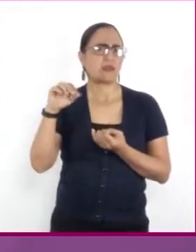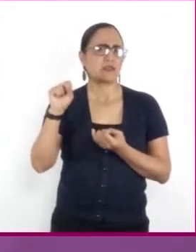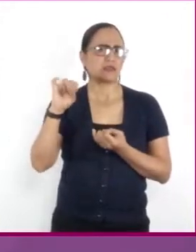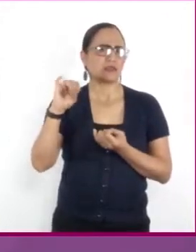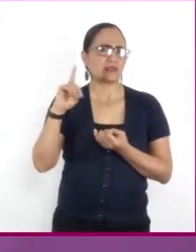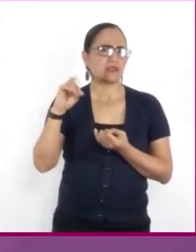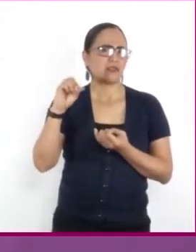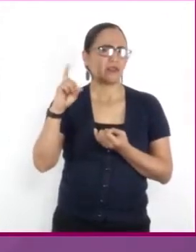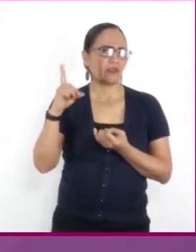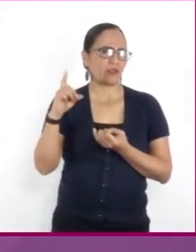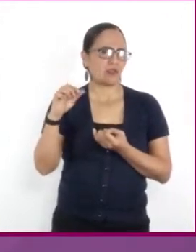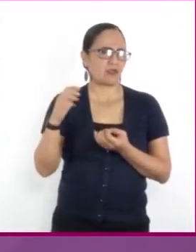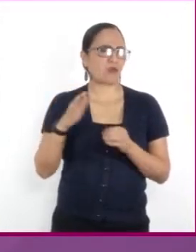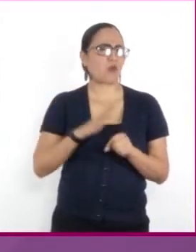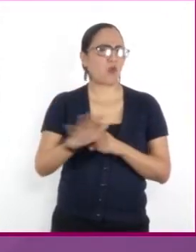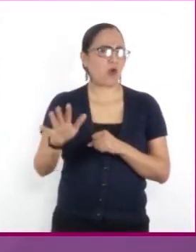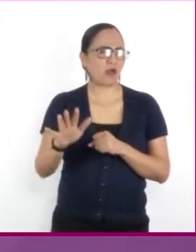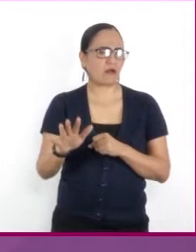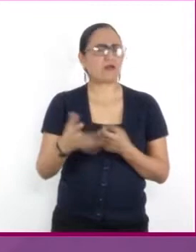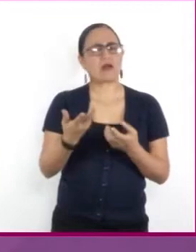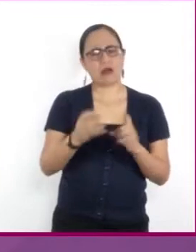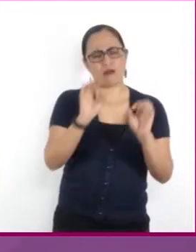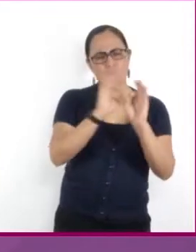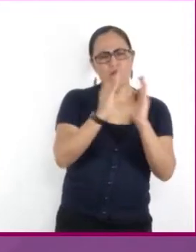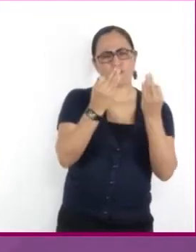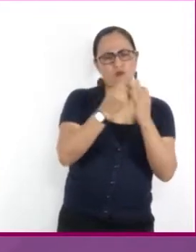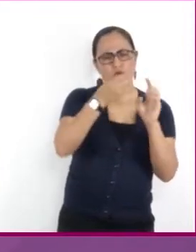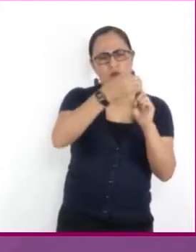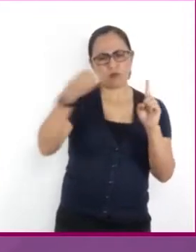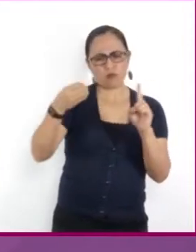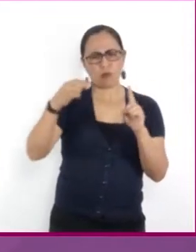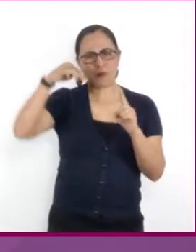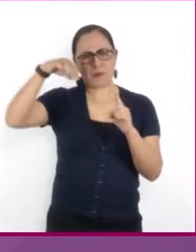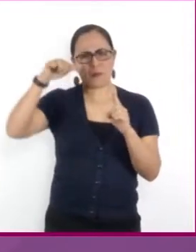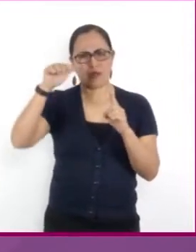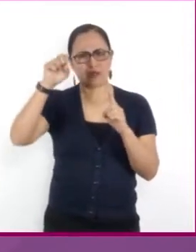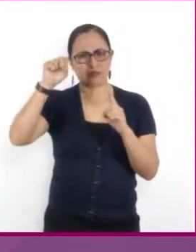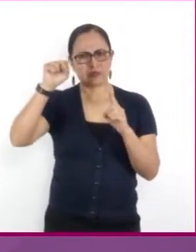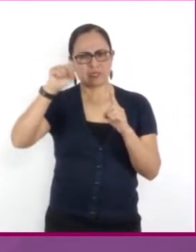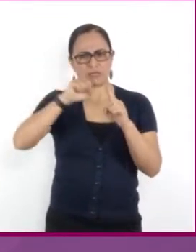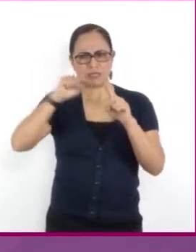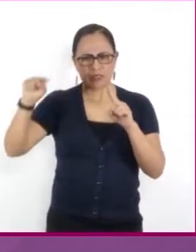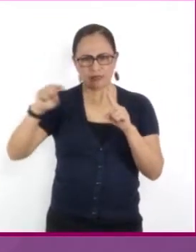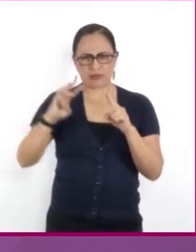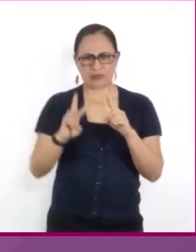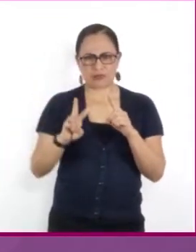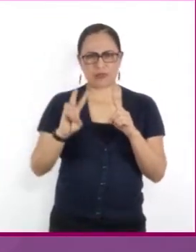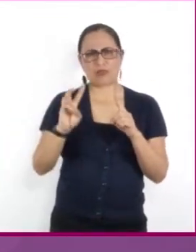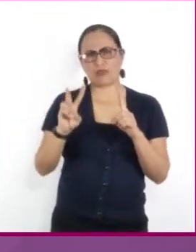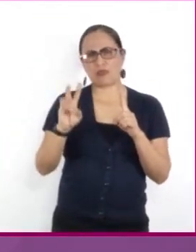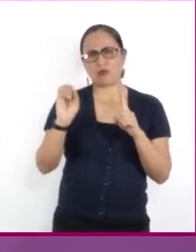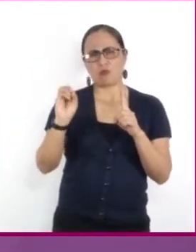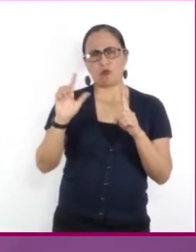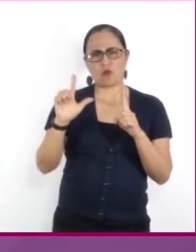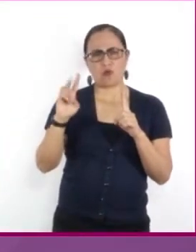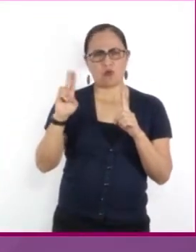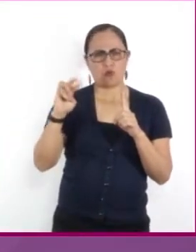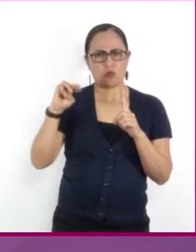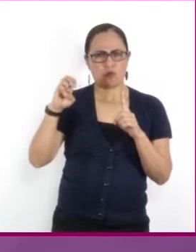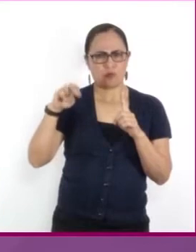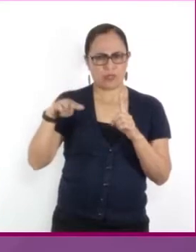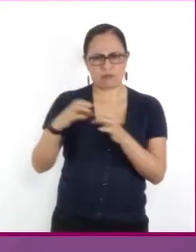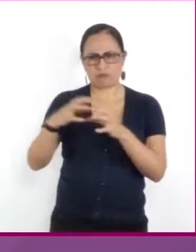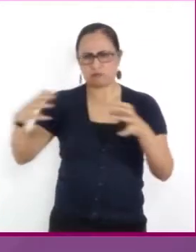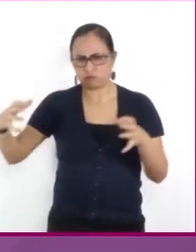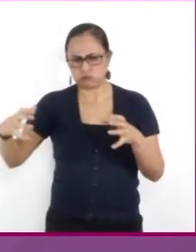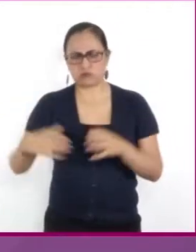Exacto. Para obtener la densidad dividimos la masa del objeto entre el volumen del mismo. Así obtenemos que